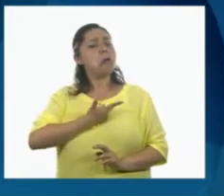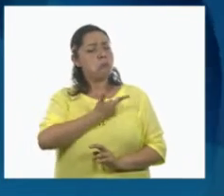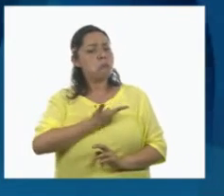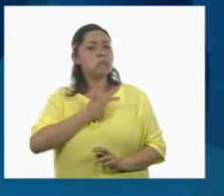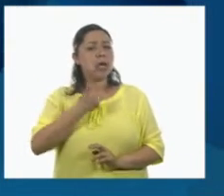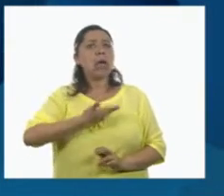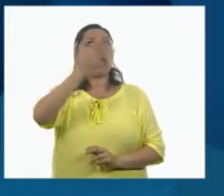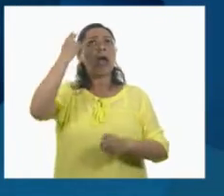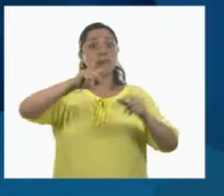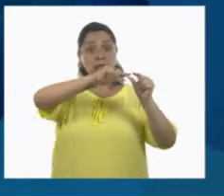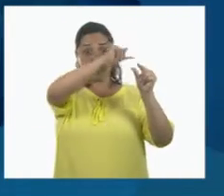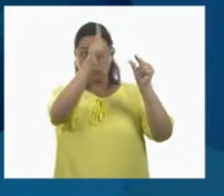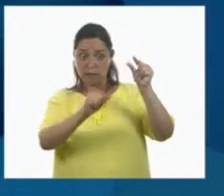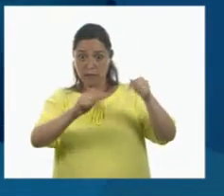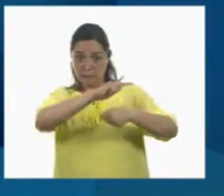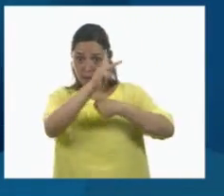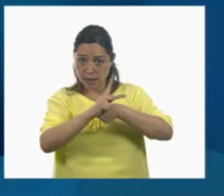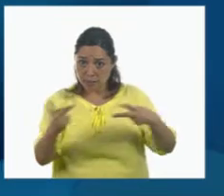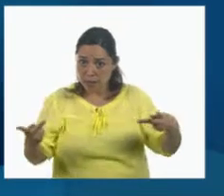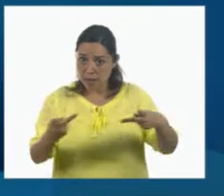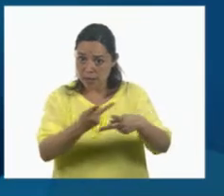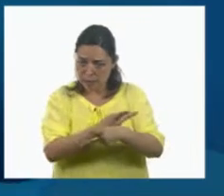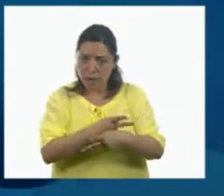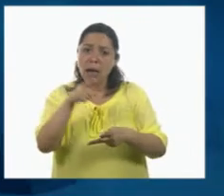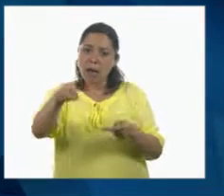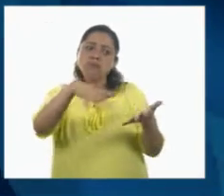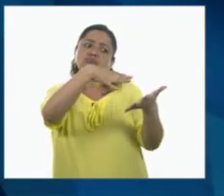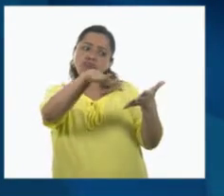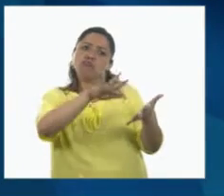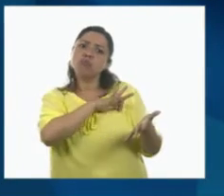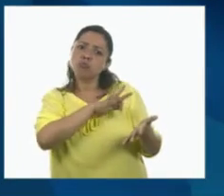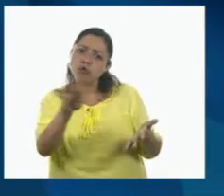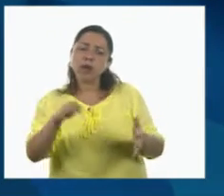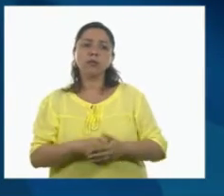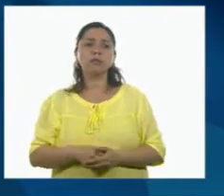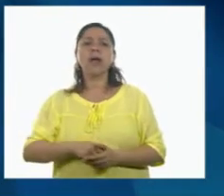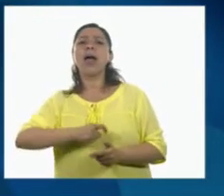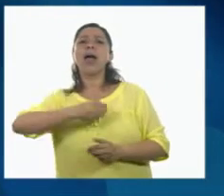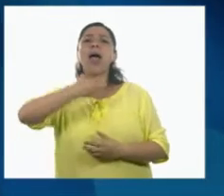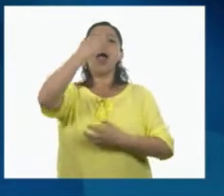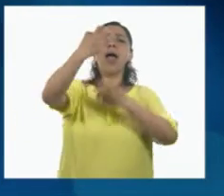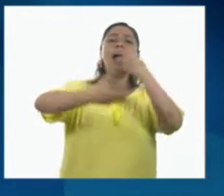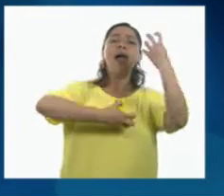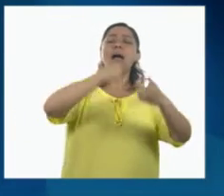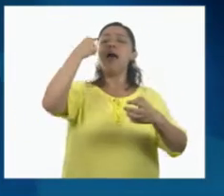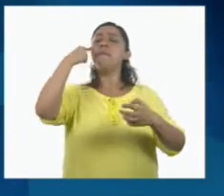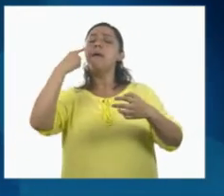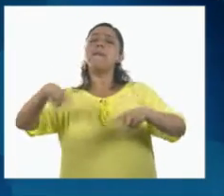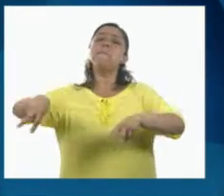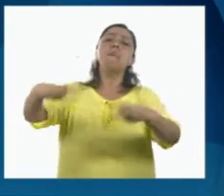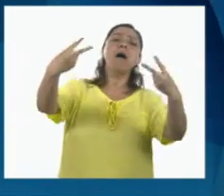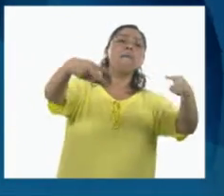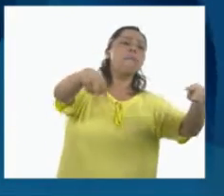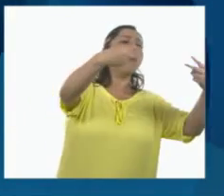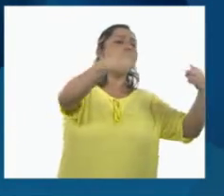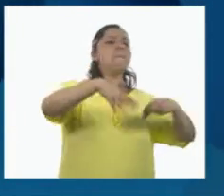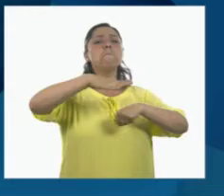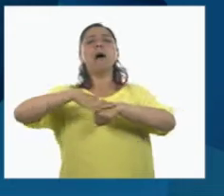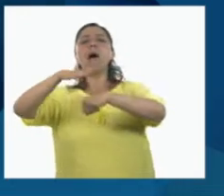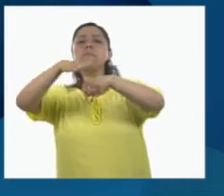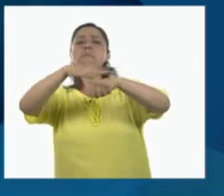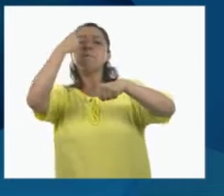en el país para estar mejor enterados. ¡Extra, extra! ¡Aumenta el comercio ambulante para que la gente pueda vender